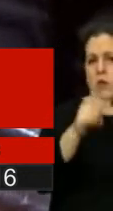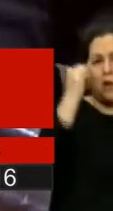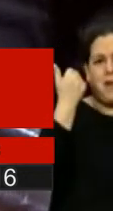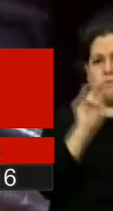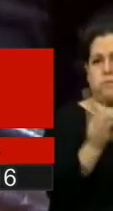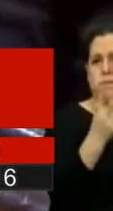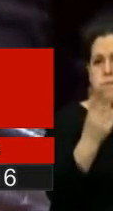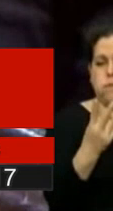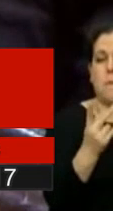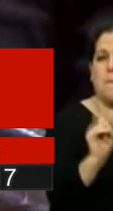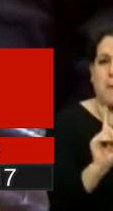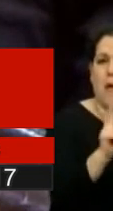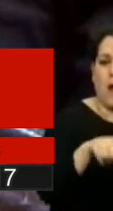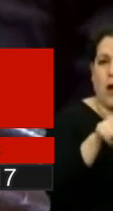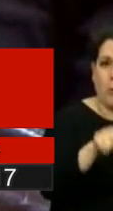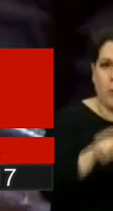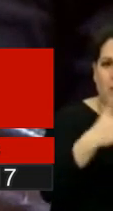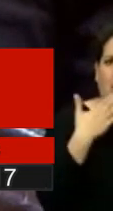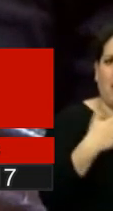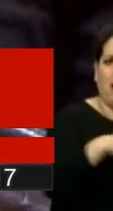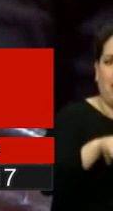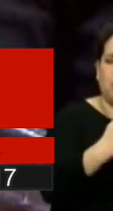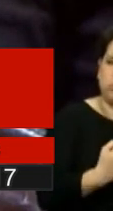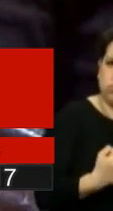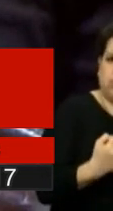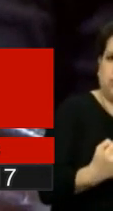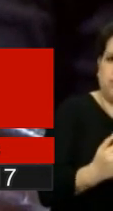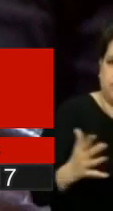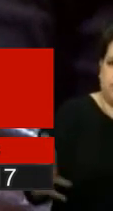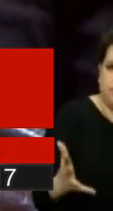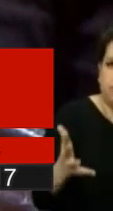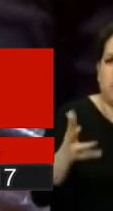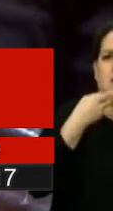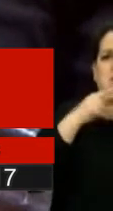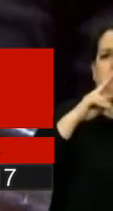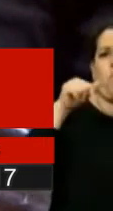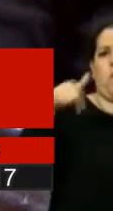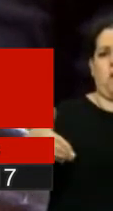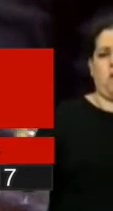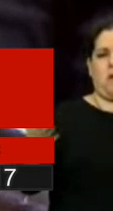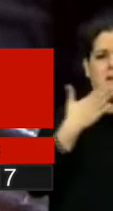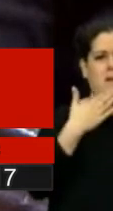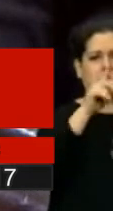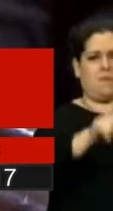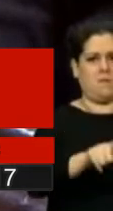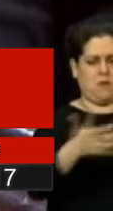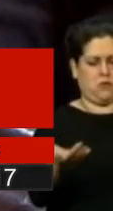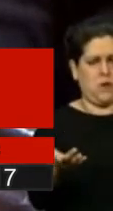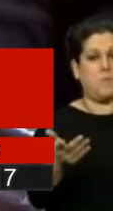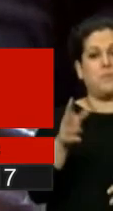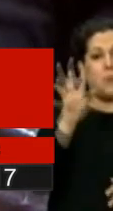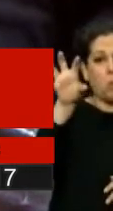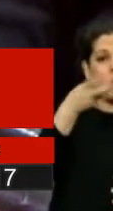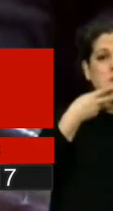Se analizó en el seno del bloque, porque esto ha surgido en el seno del mismo bloque. Quien encabeza el pedido